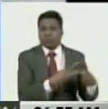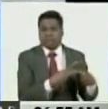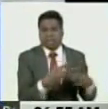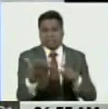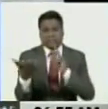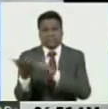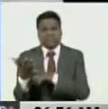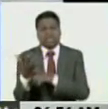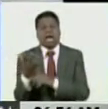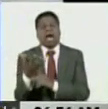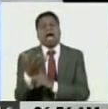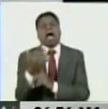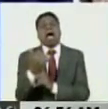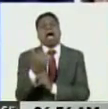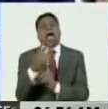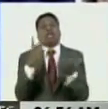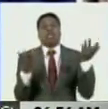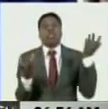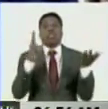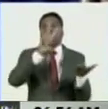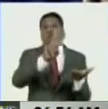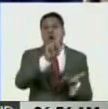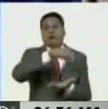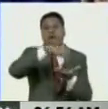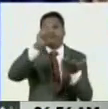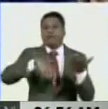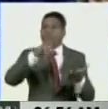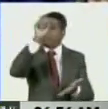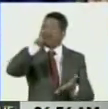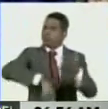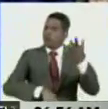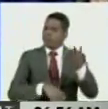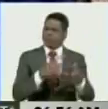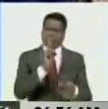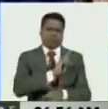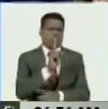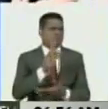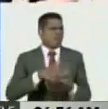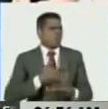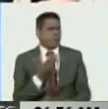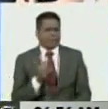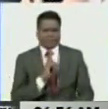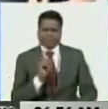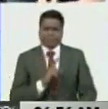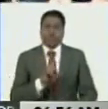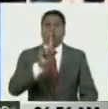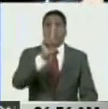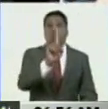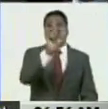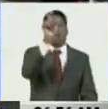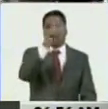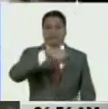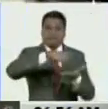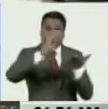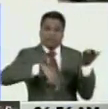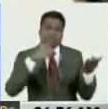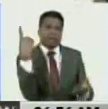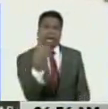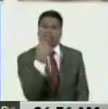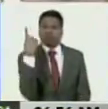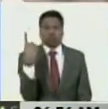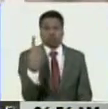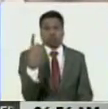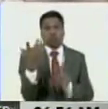Entonces, desde luego, lamentándolo mucho, ha sido un proceso, gracias a Dios, que